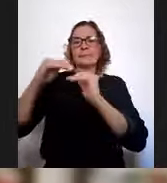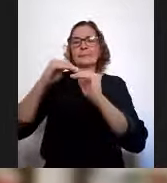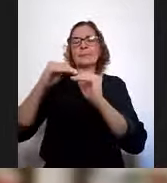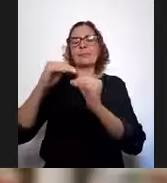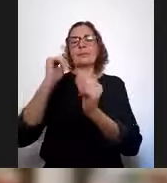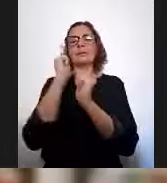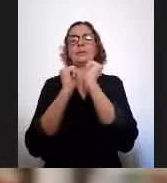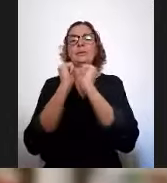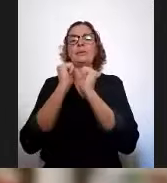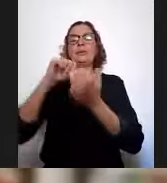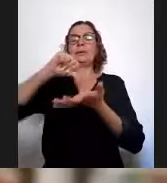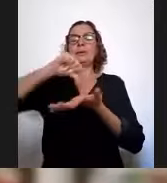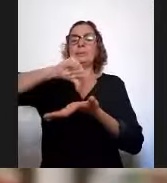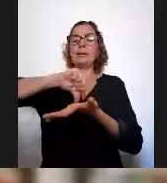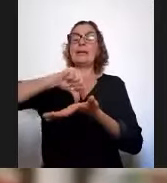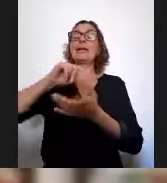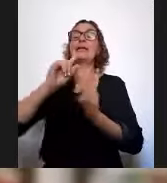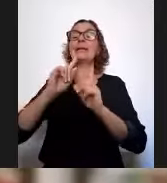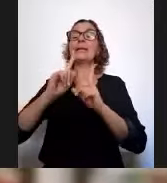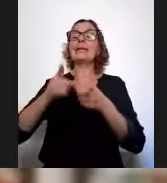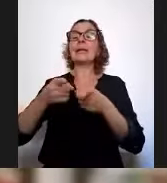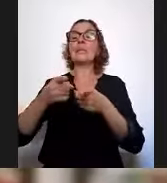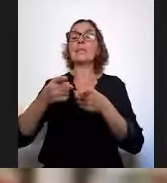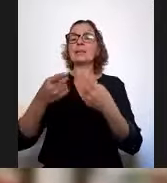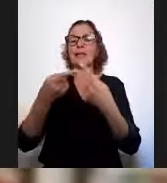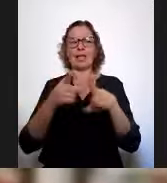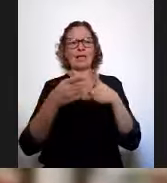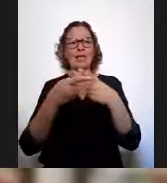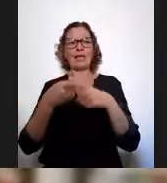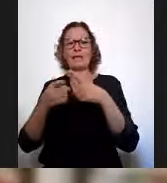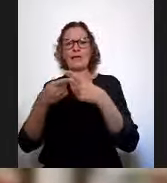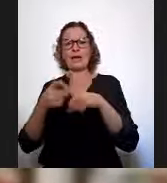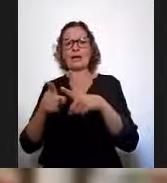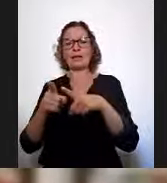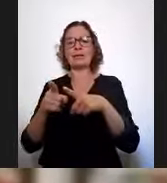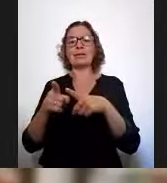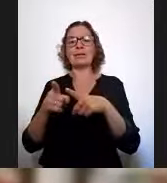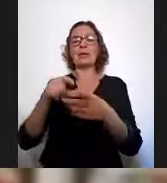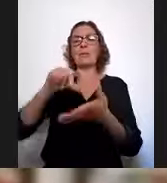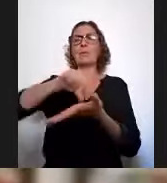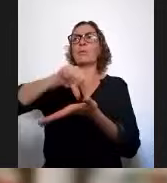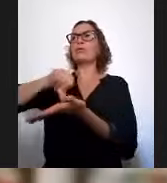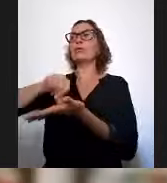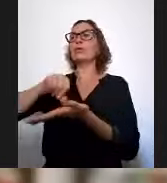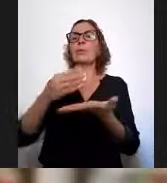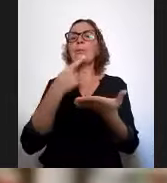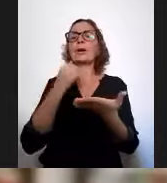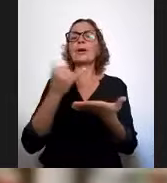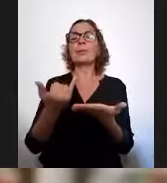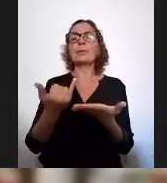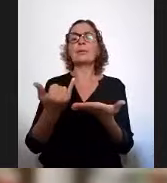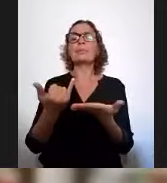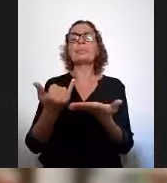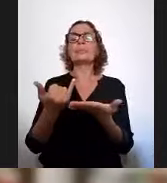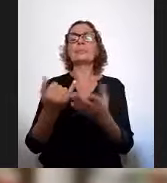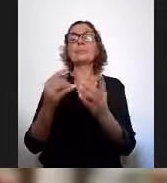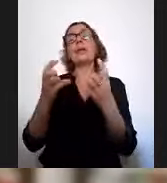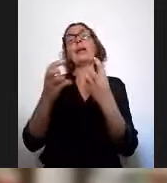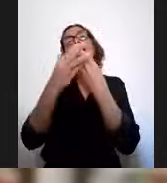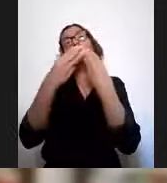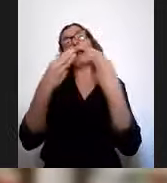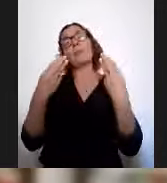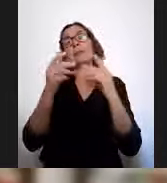del país y obviamente desde diversidad, desde los distintos puntos de actuación, porque generalmente los emprendedores